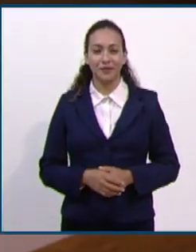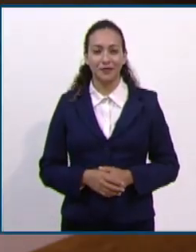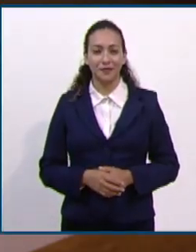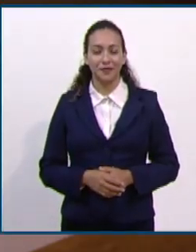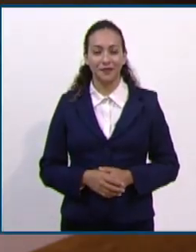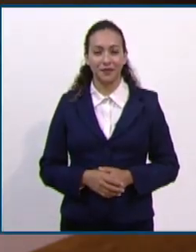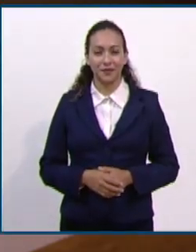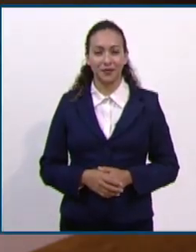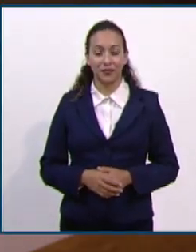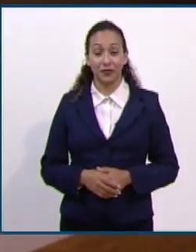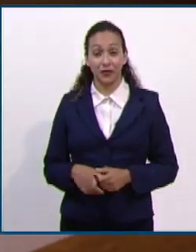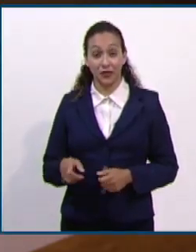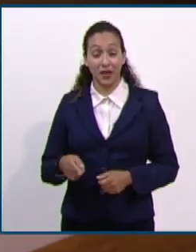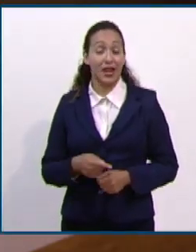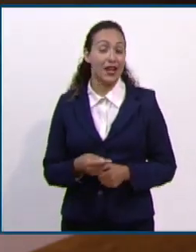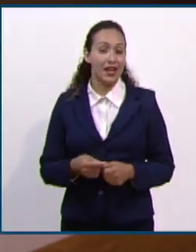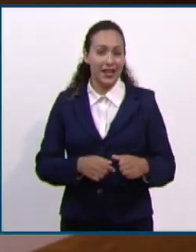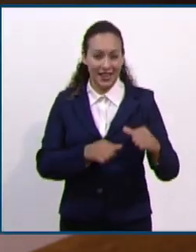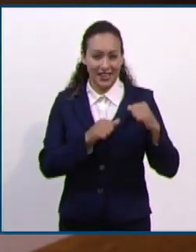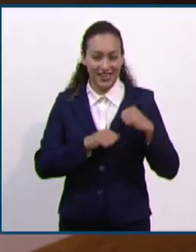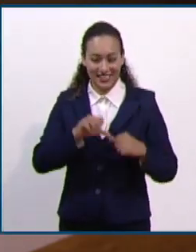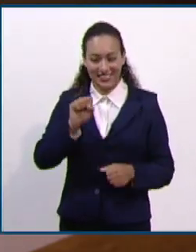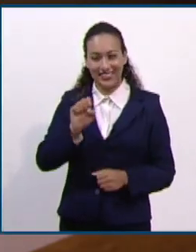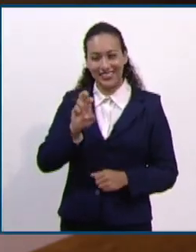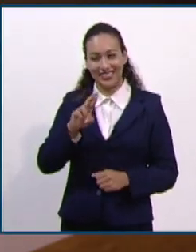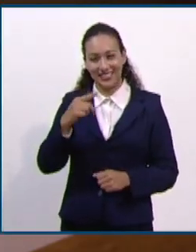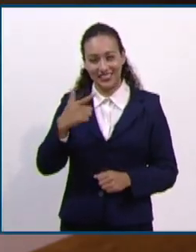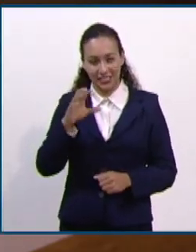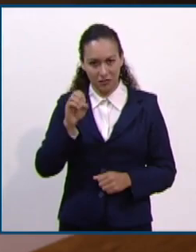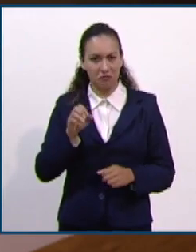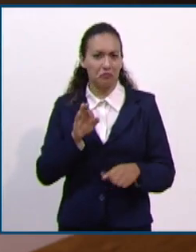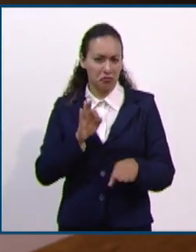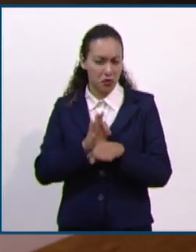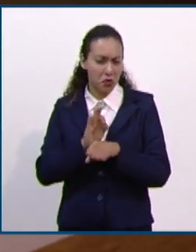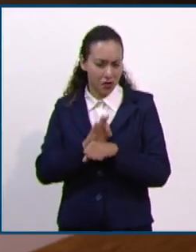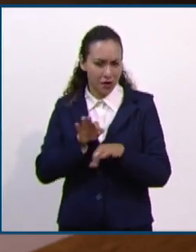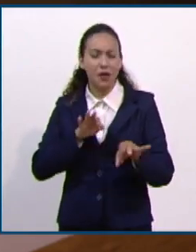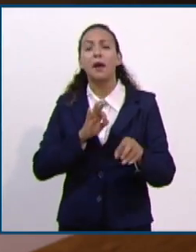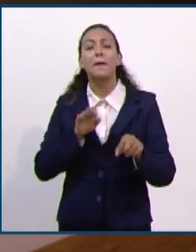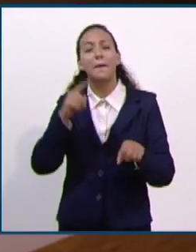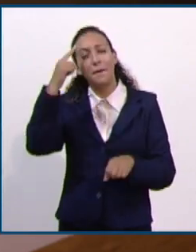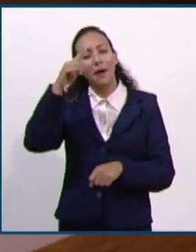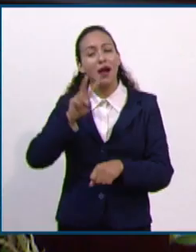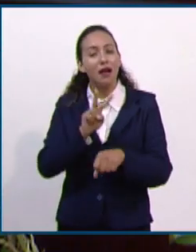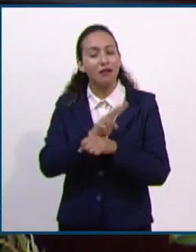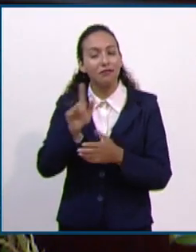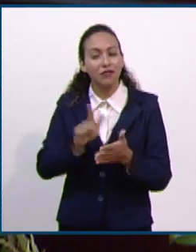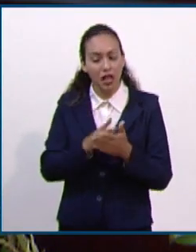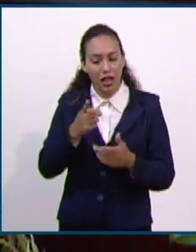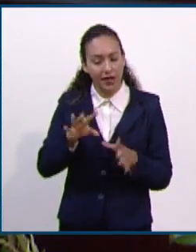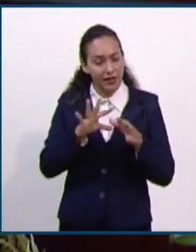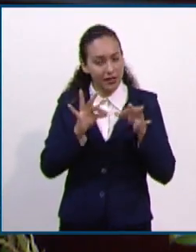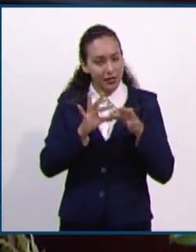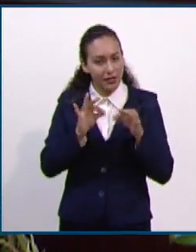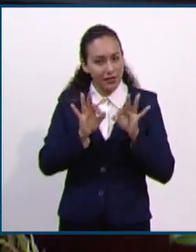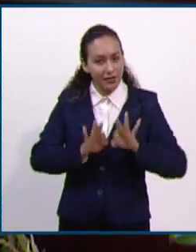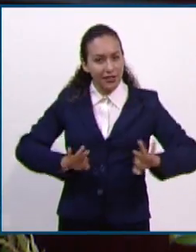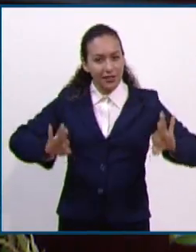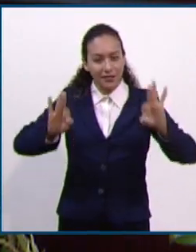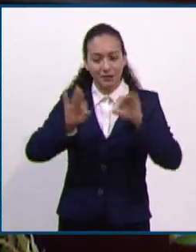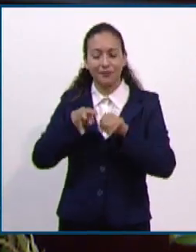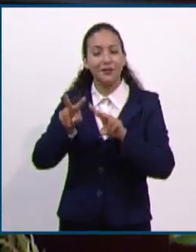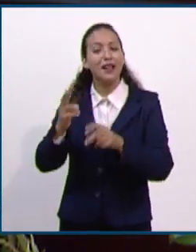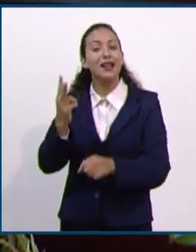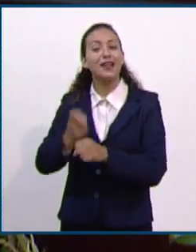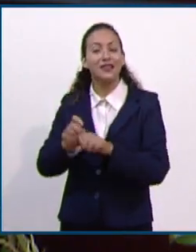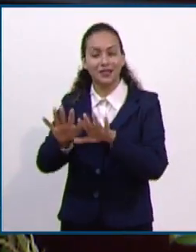Y el consejero de la Judicatura Federal, Sergio Javier Molina Martínez, reconoció la importancia de las resoluciones de la segunda sala de la